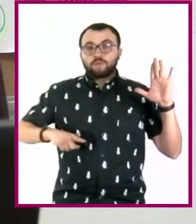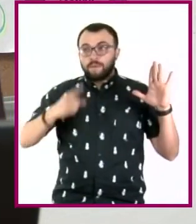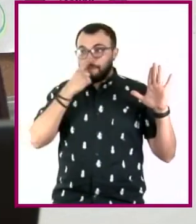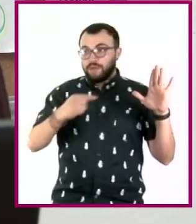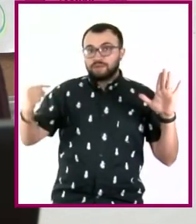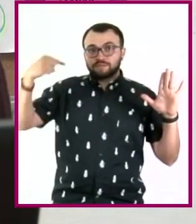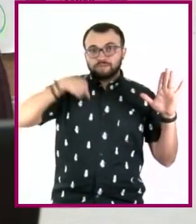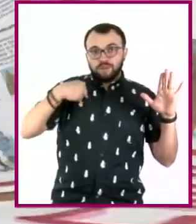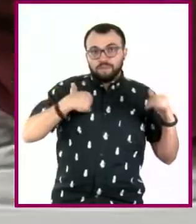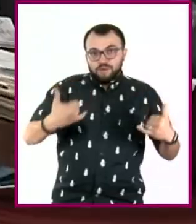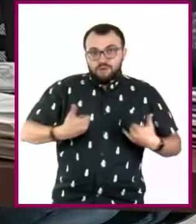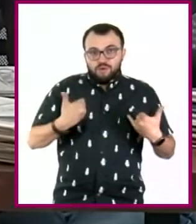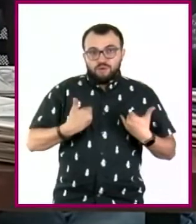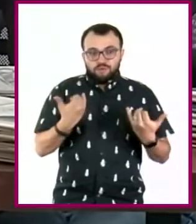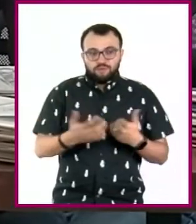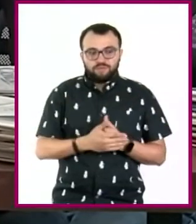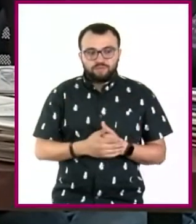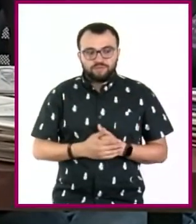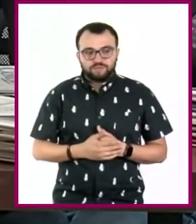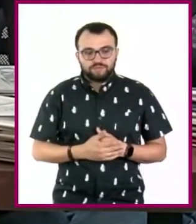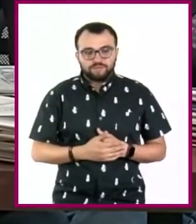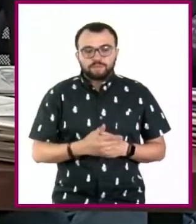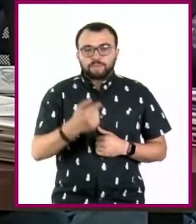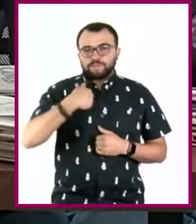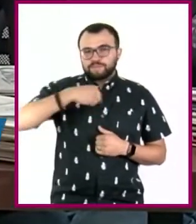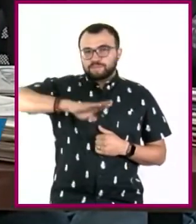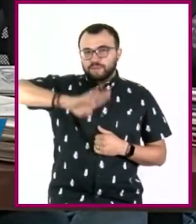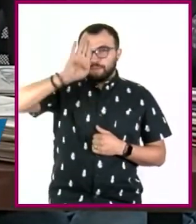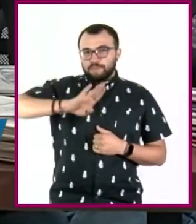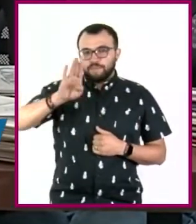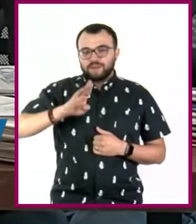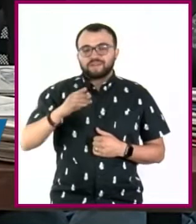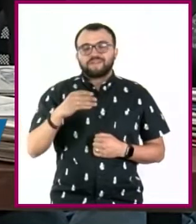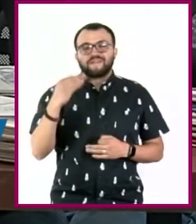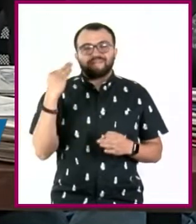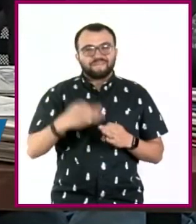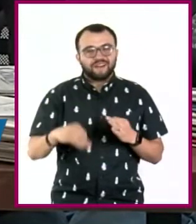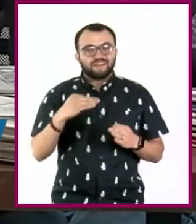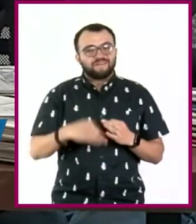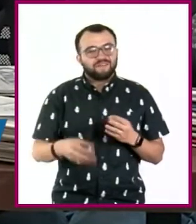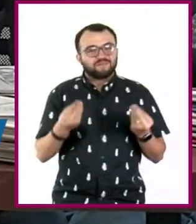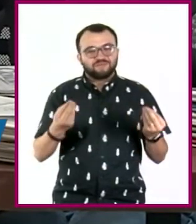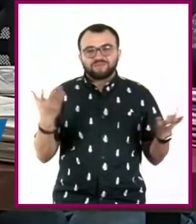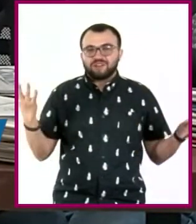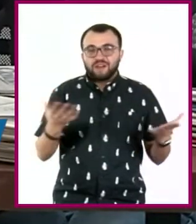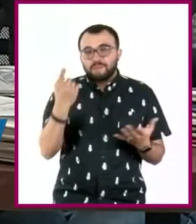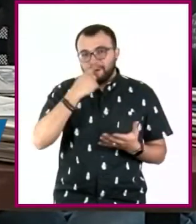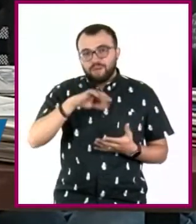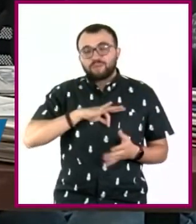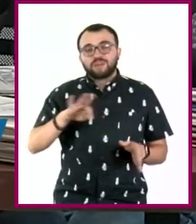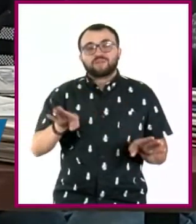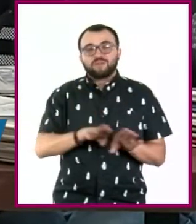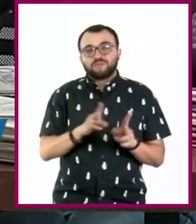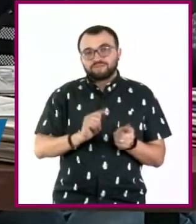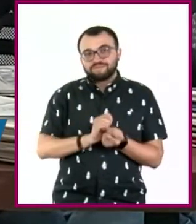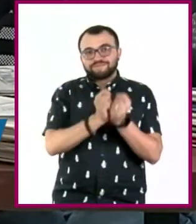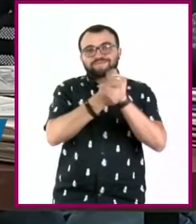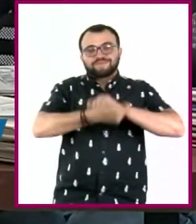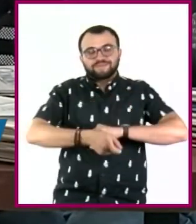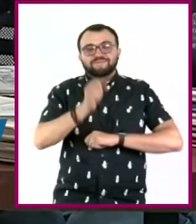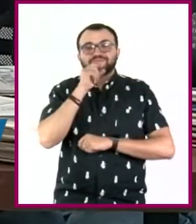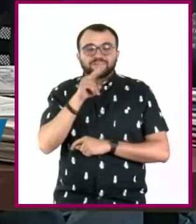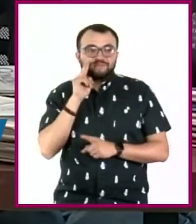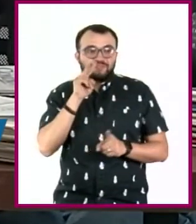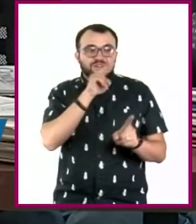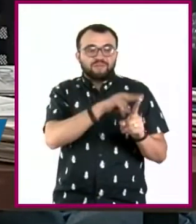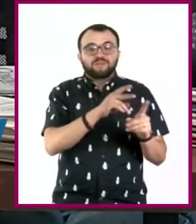los jóvenes. A mí me parece que todavía tenemos mucho que hacer para transformar la mirada que se tiene sobre los